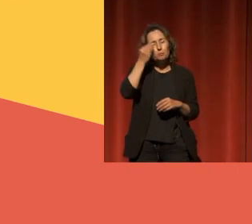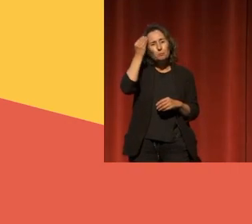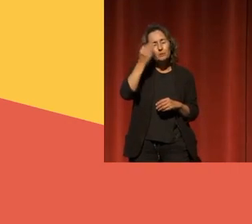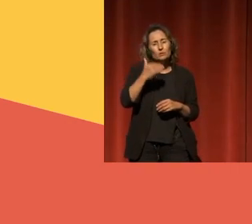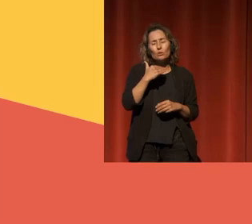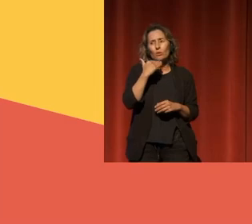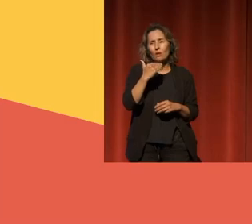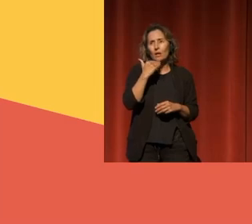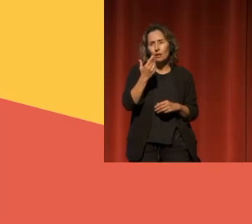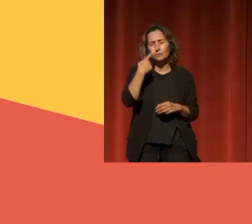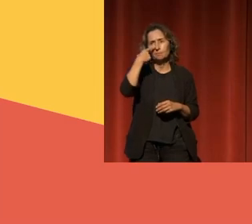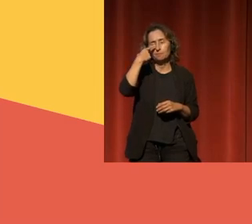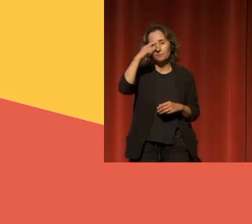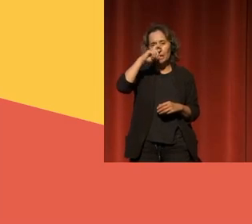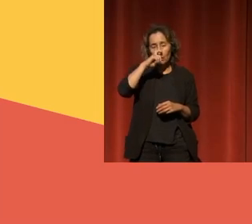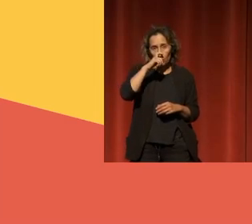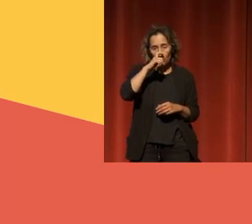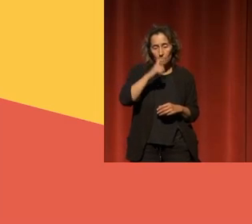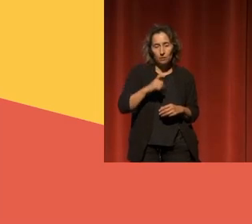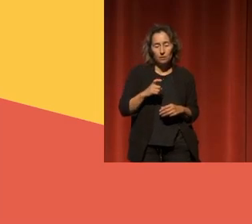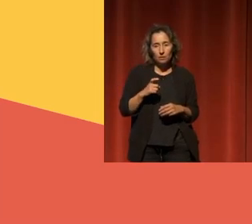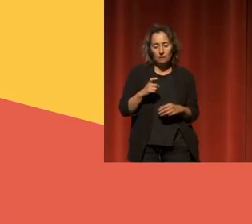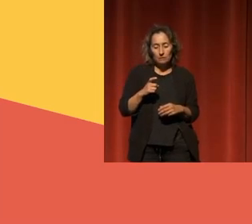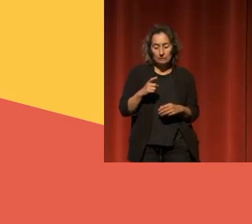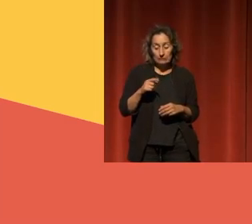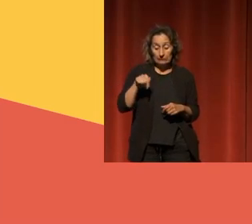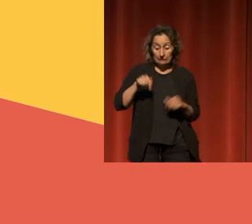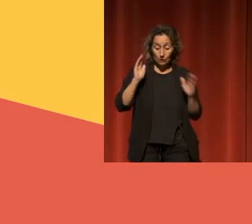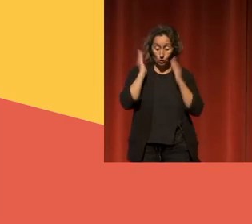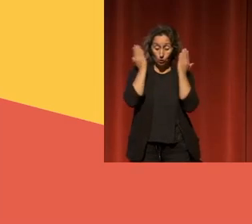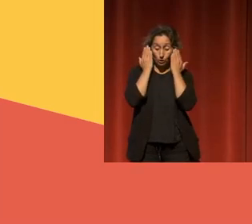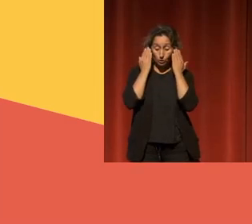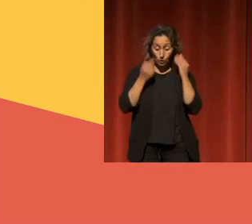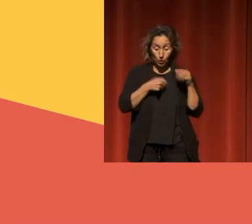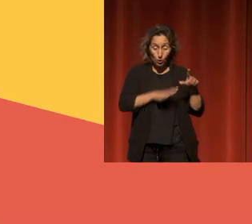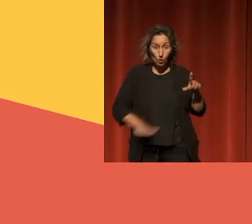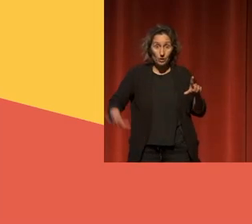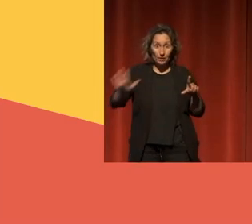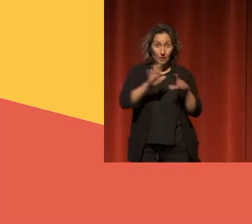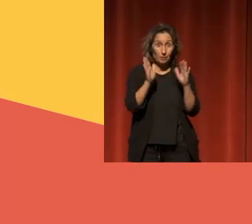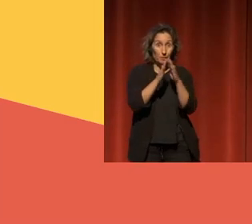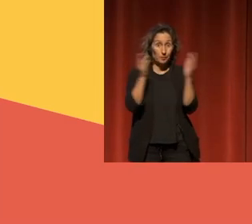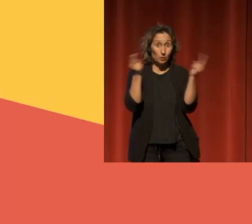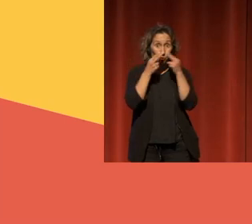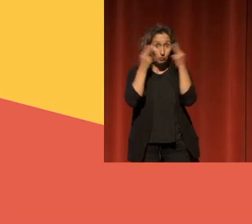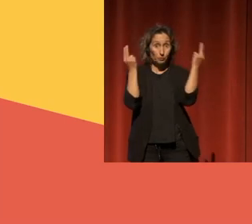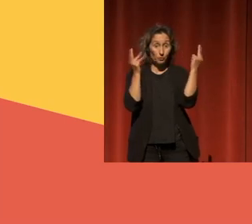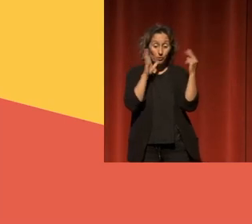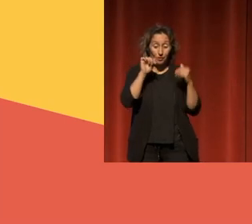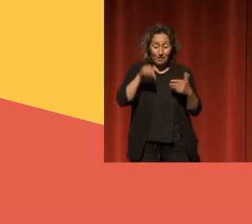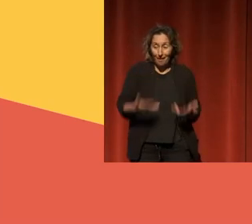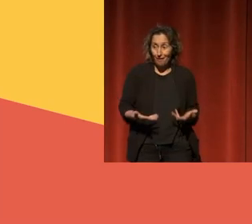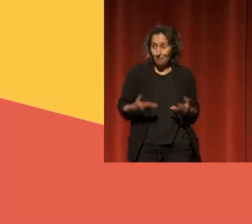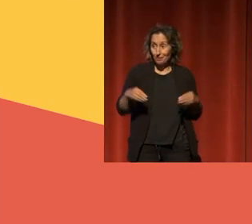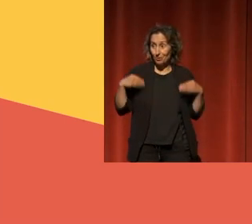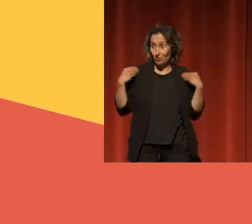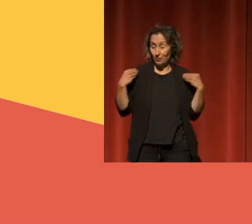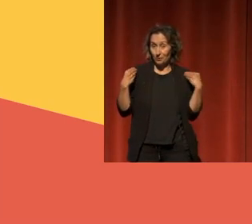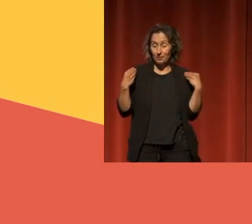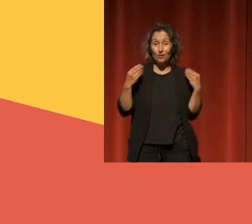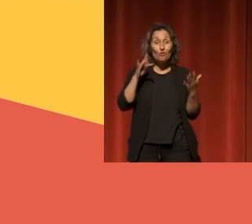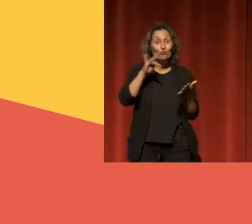importante que recordemos Y es que la edición de este Congreso Nacional de bibliotecas públicas que estamos disfrutando ahora en su